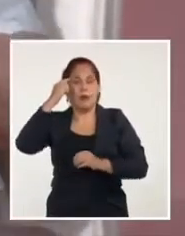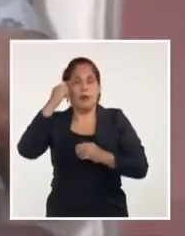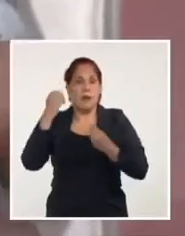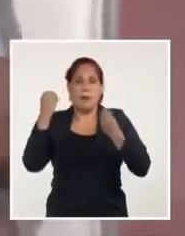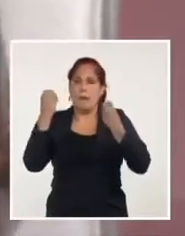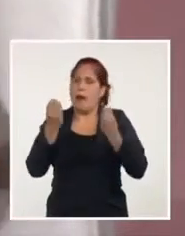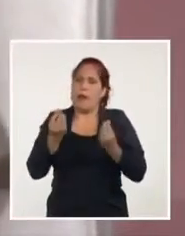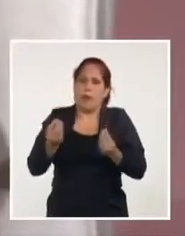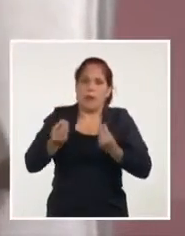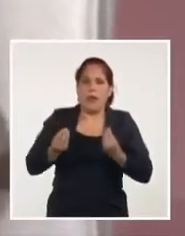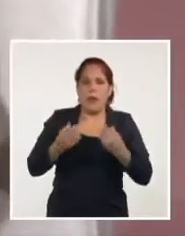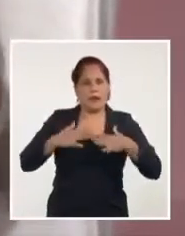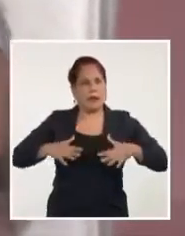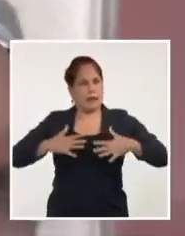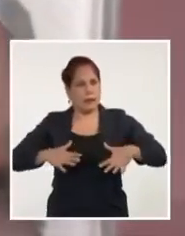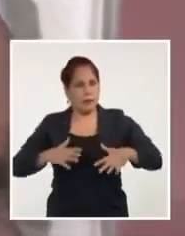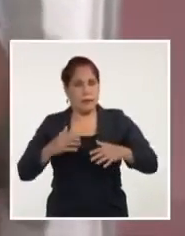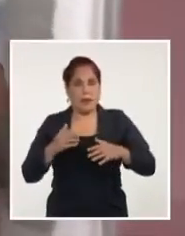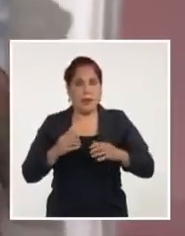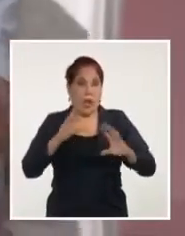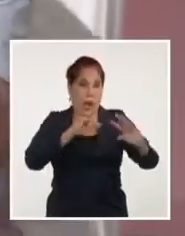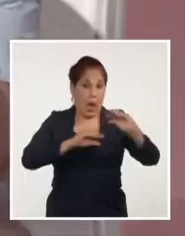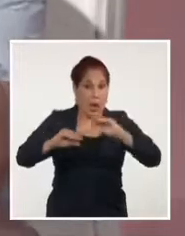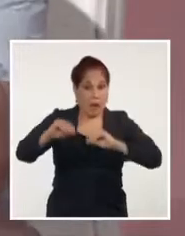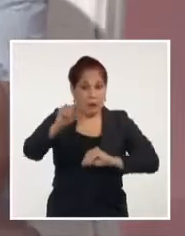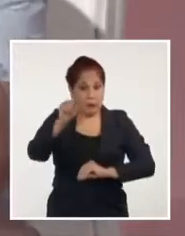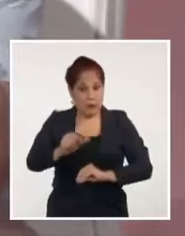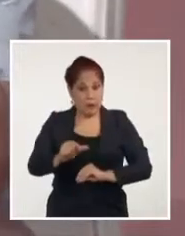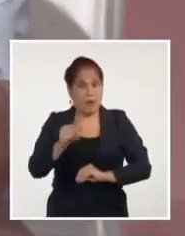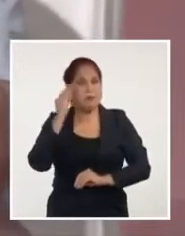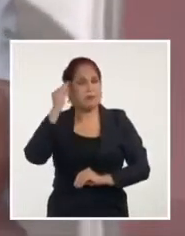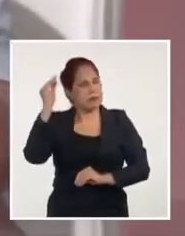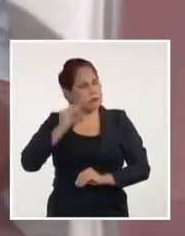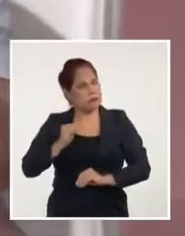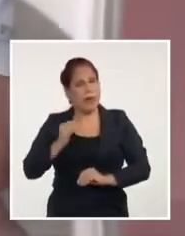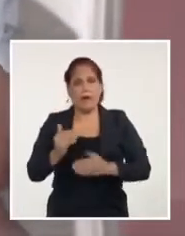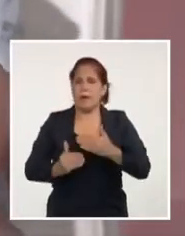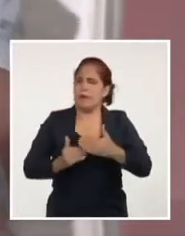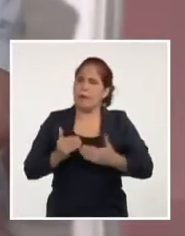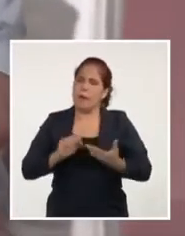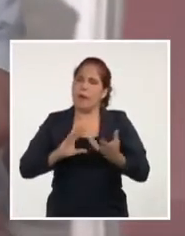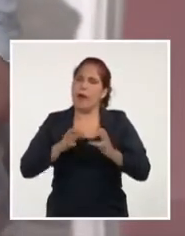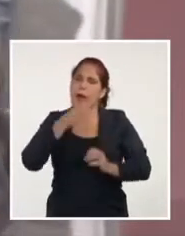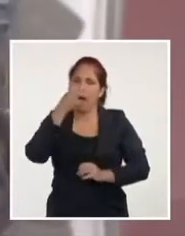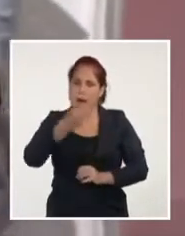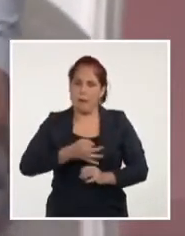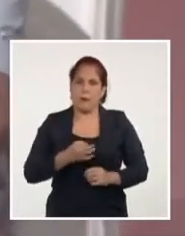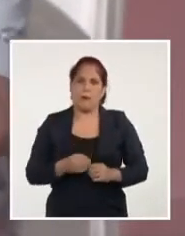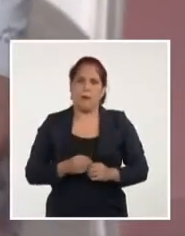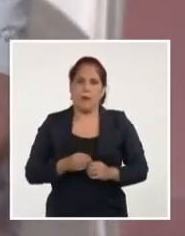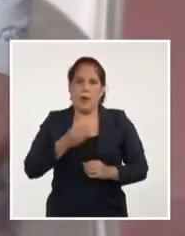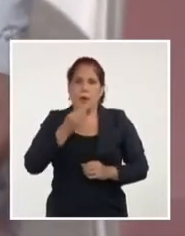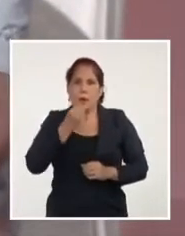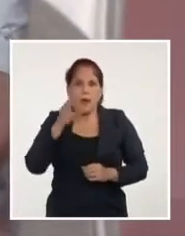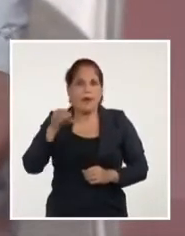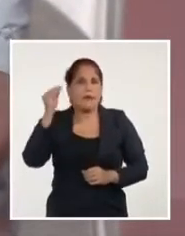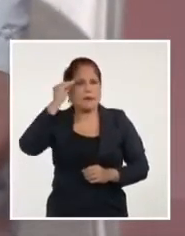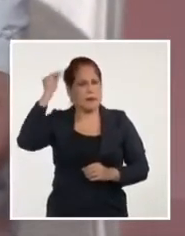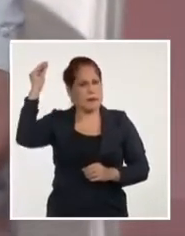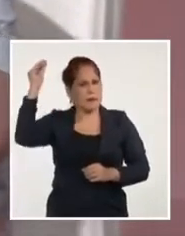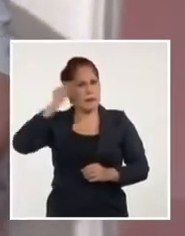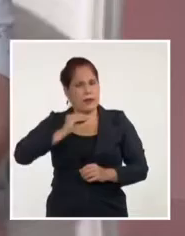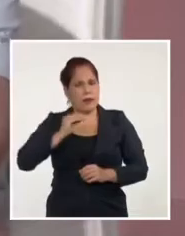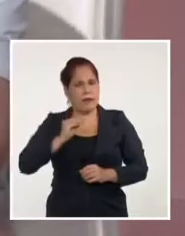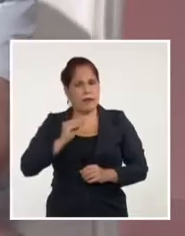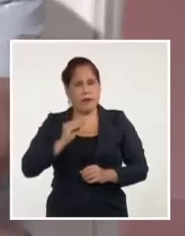además, en el campo comunicacional es quien desarrolla, digamos, todas esas formas expresivas. Y además es capaz de captar de la